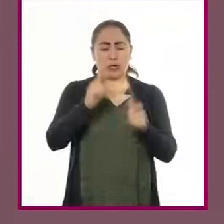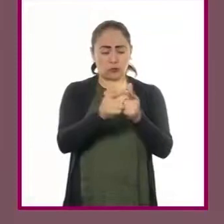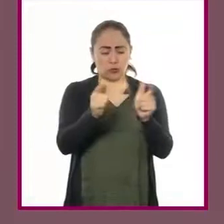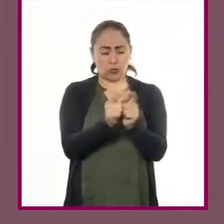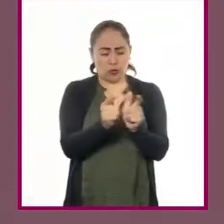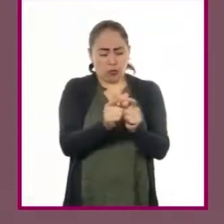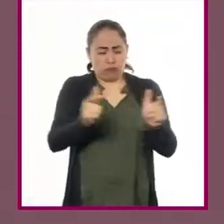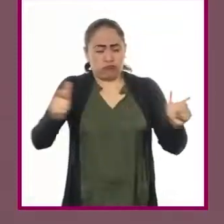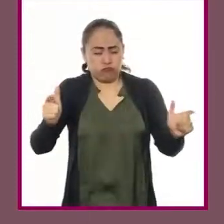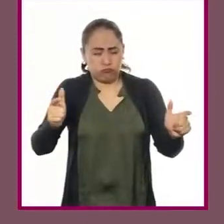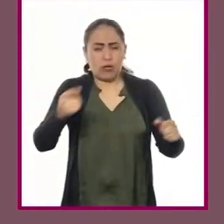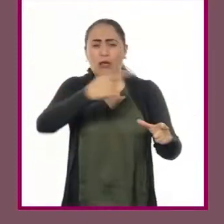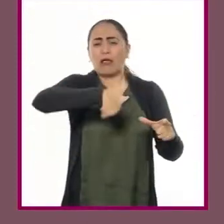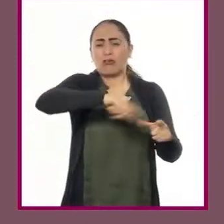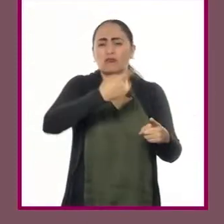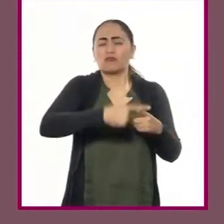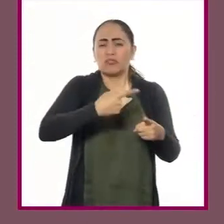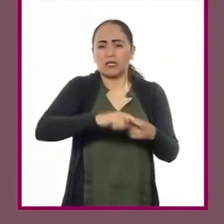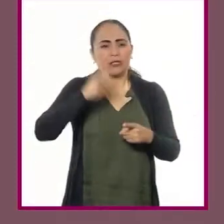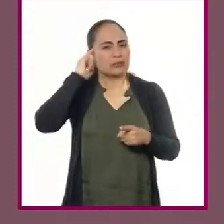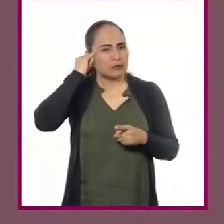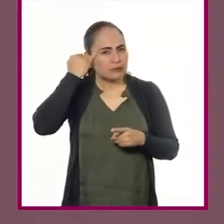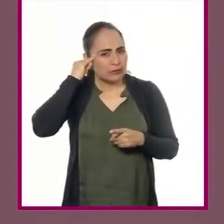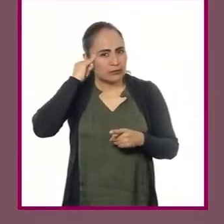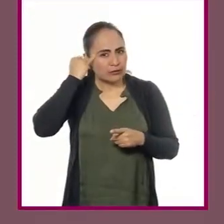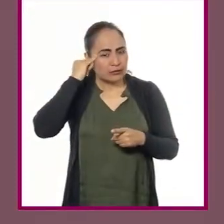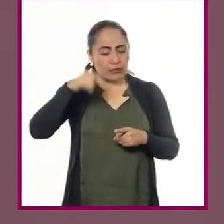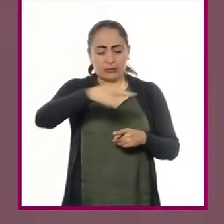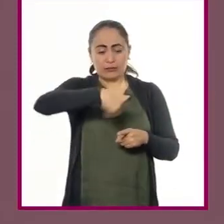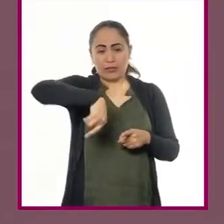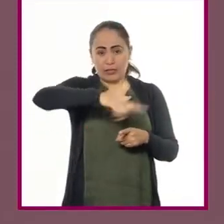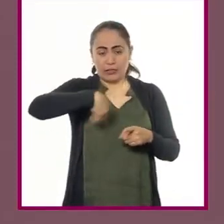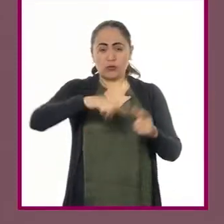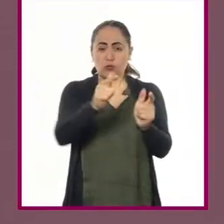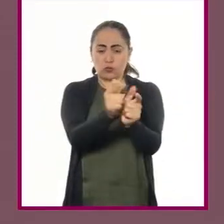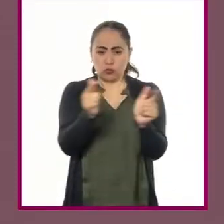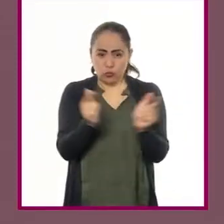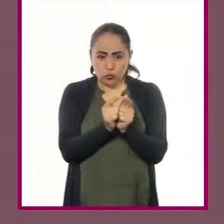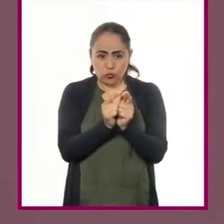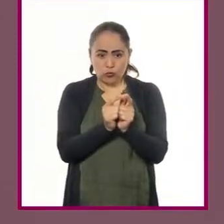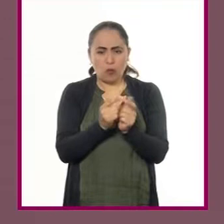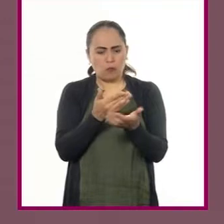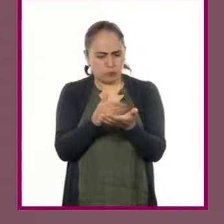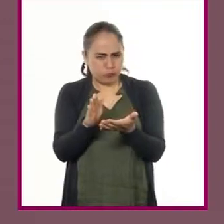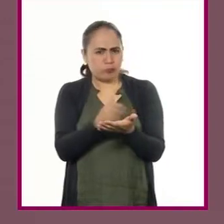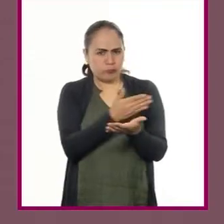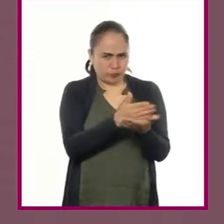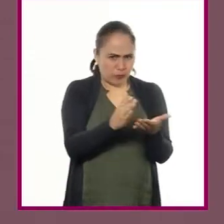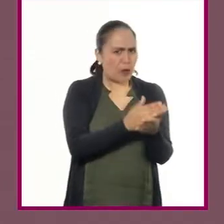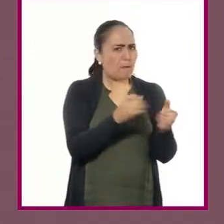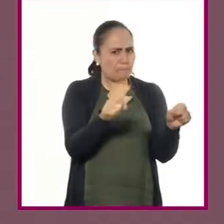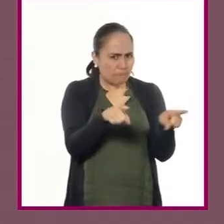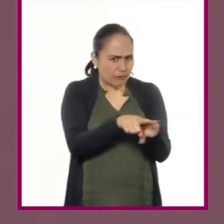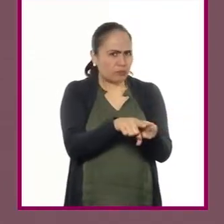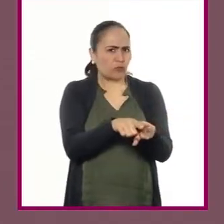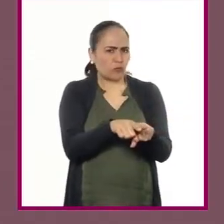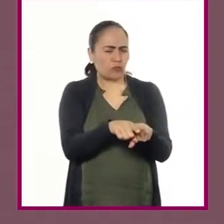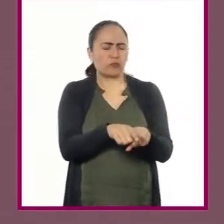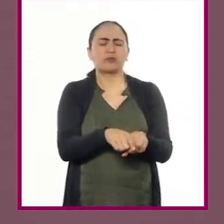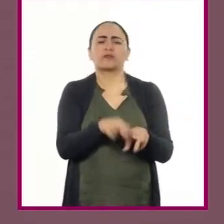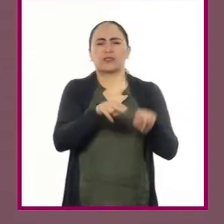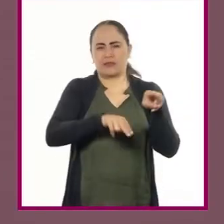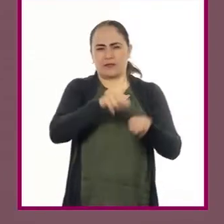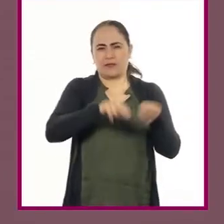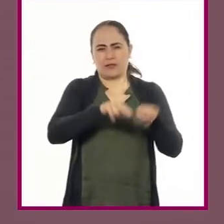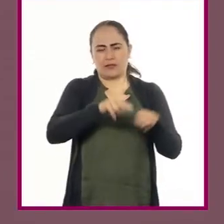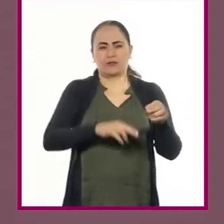fue la indígena. Al interior de este grupo también había diferencias sociales. Por ejemplo, los